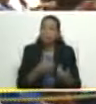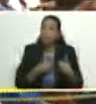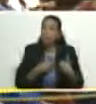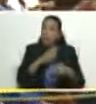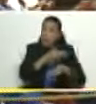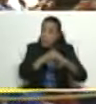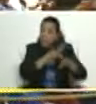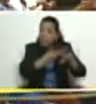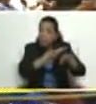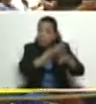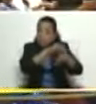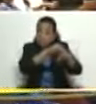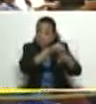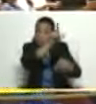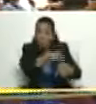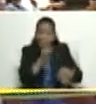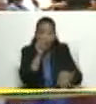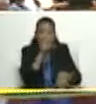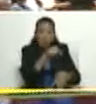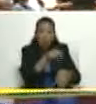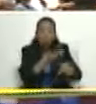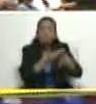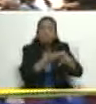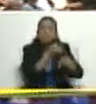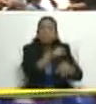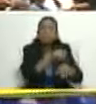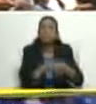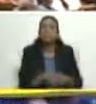Ministro, ¿quién te llama ahí?